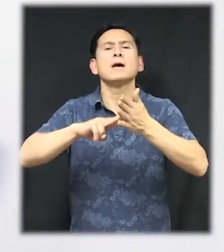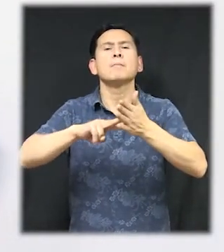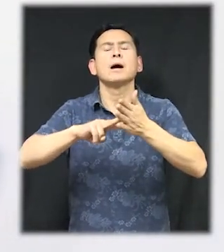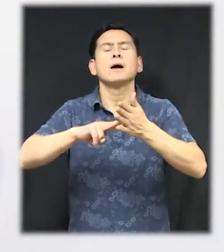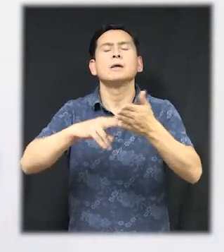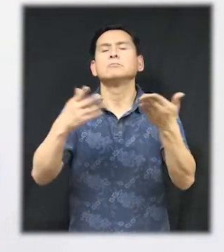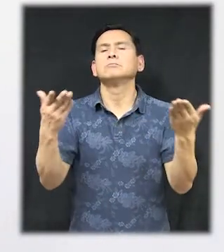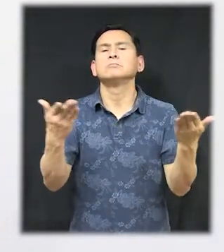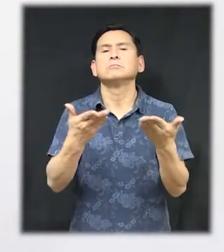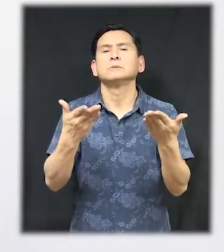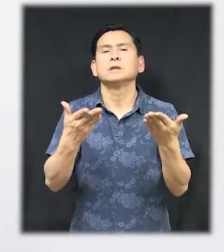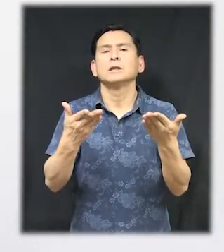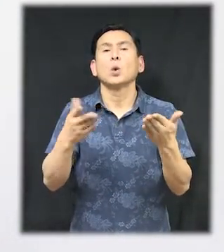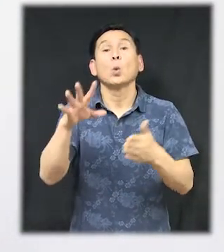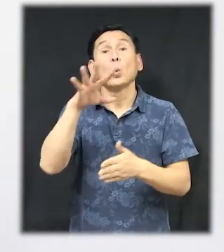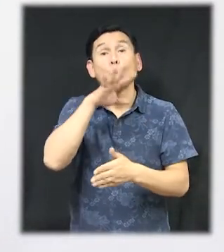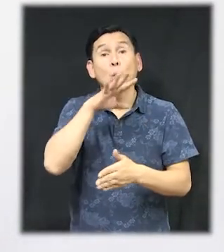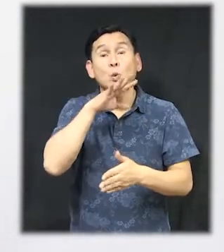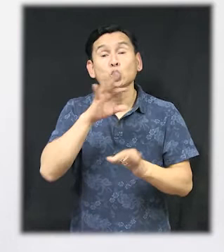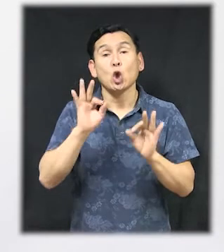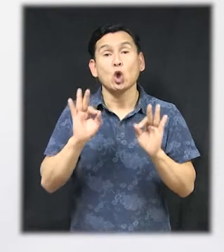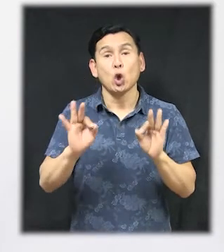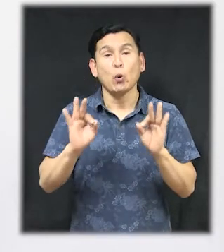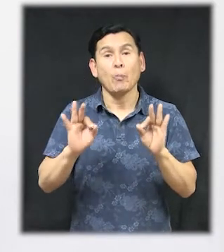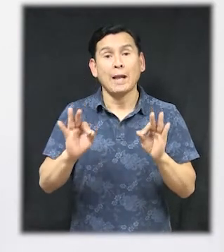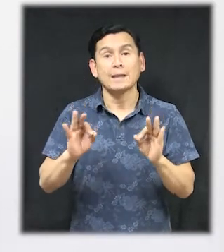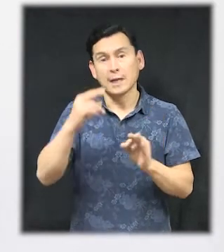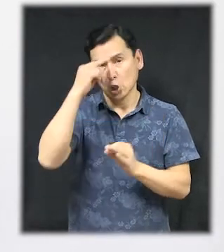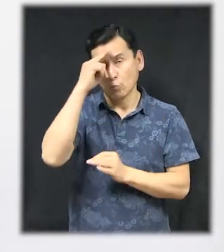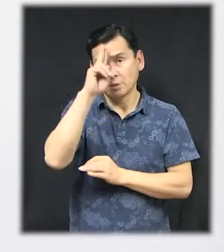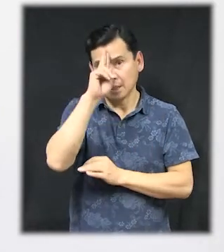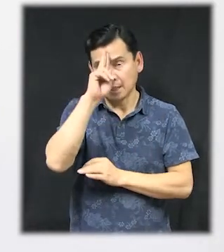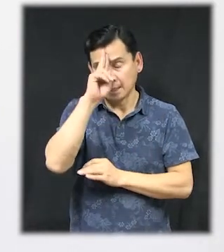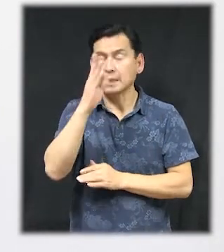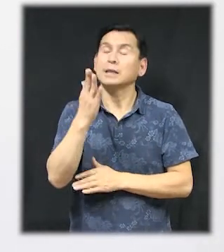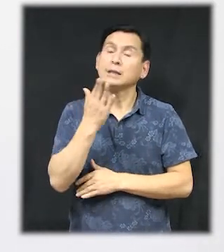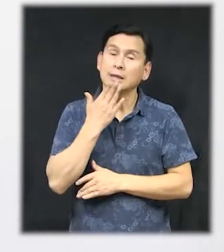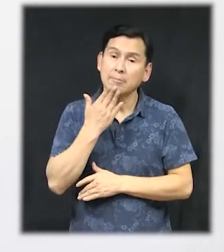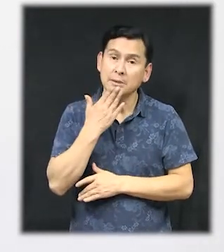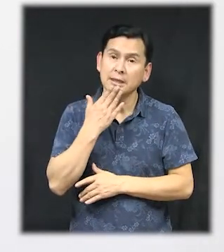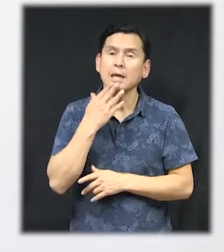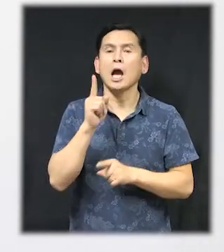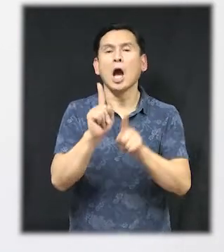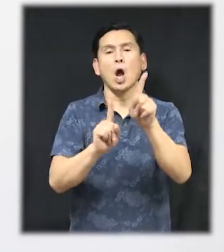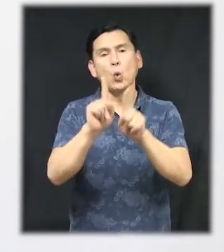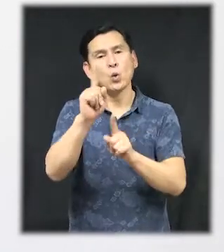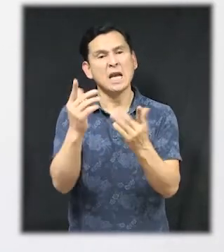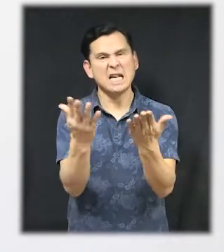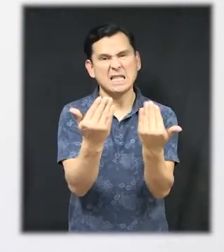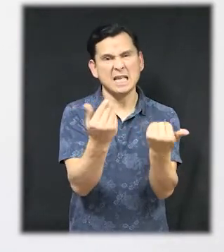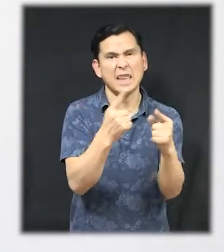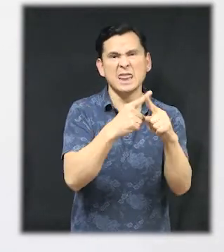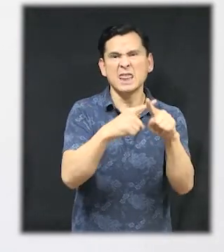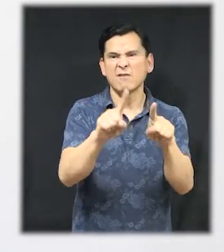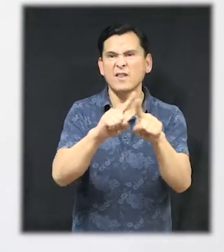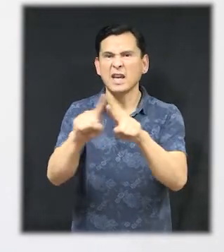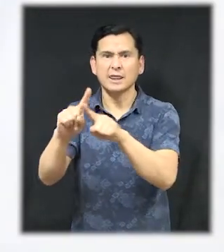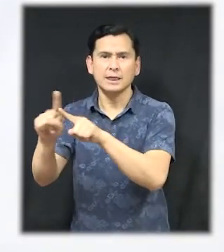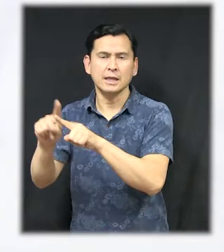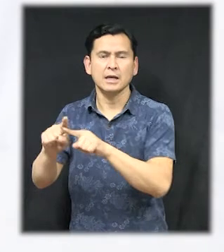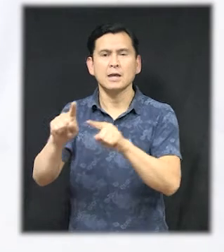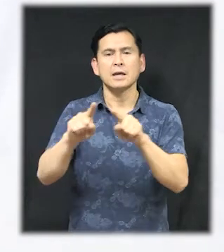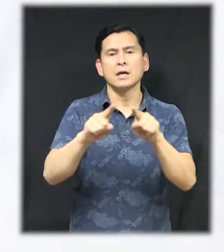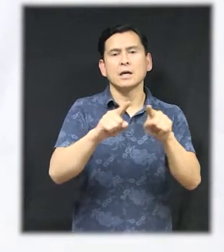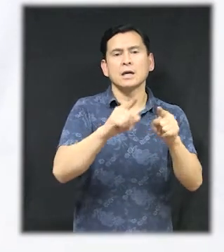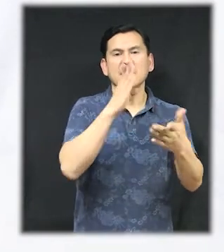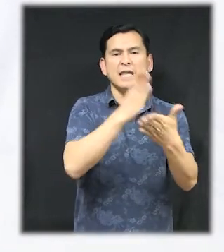se logró un total de aportes extrapresupuestarios de 268 millones que finalmente tenían como